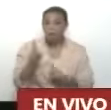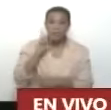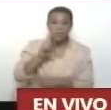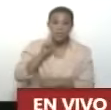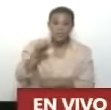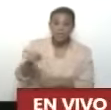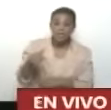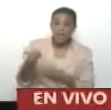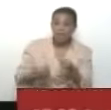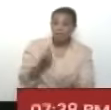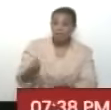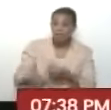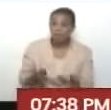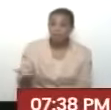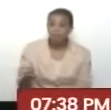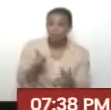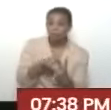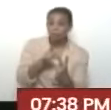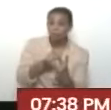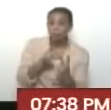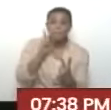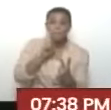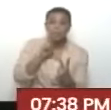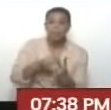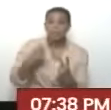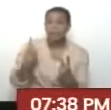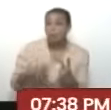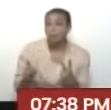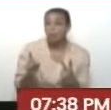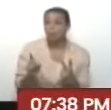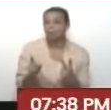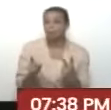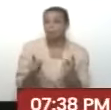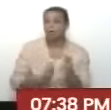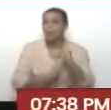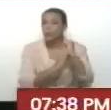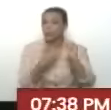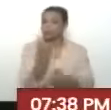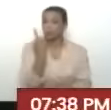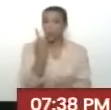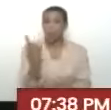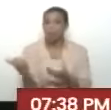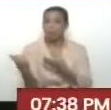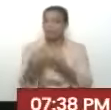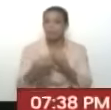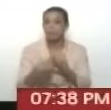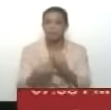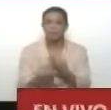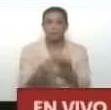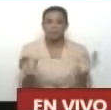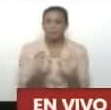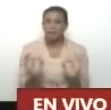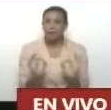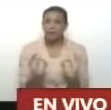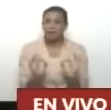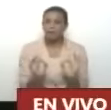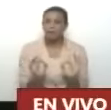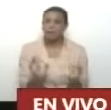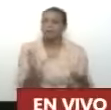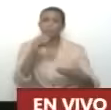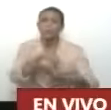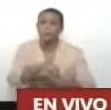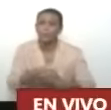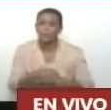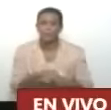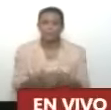que tratan de posicionar es que no son vinculantes las elecciones.